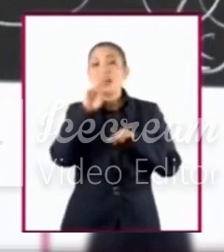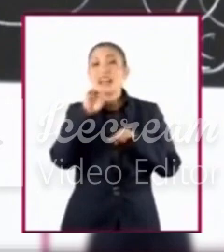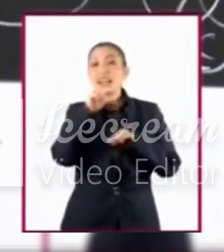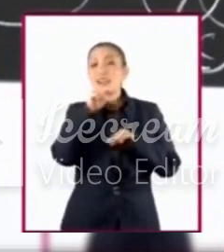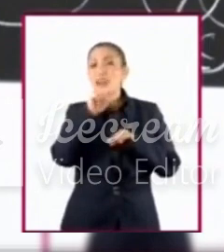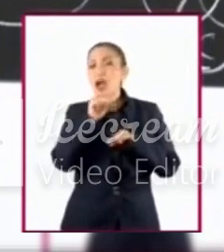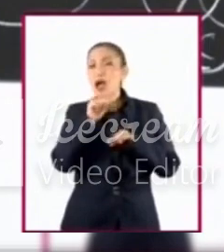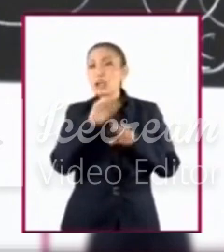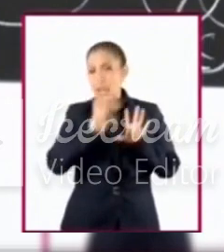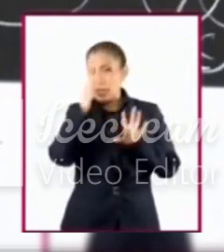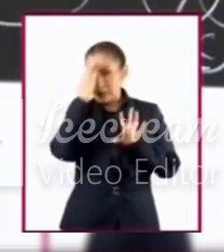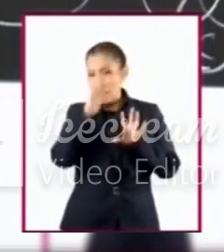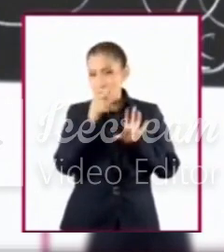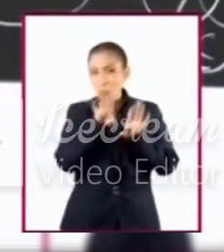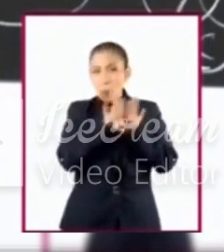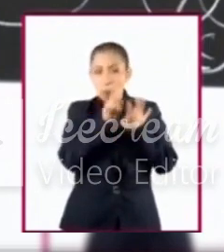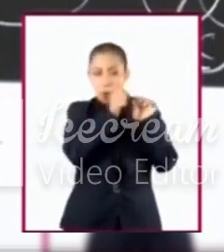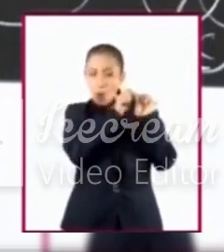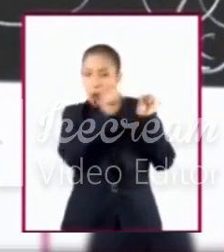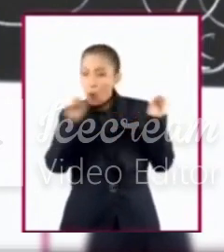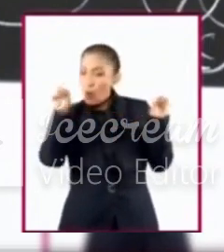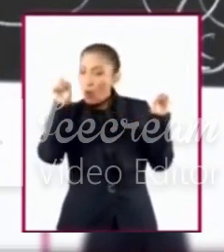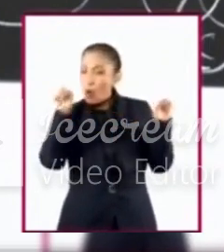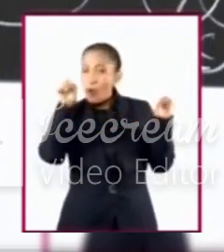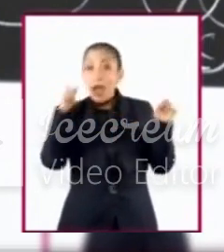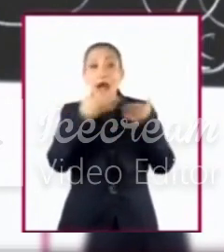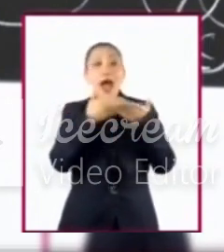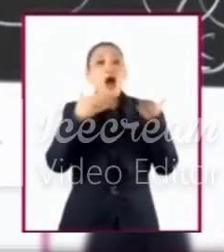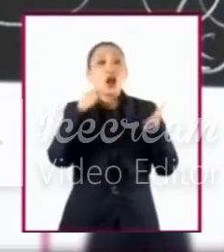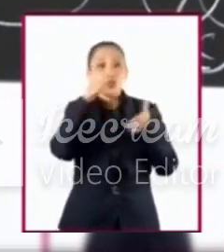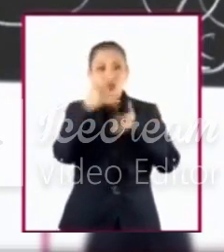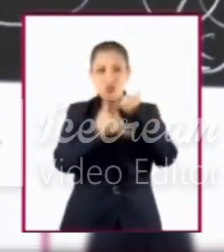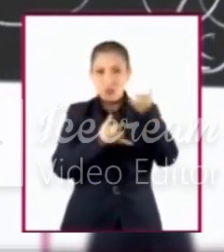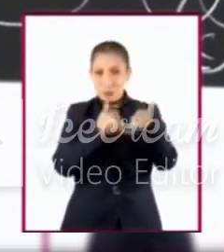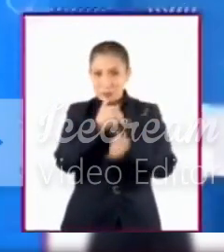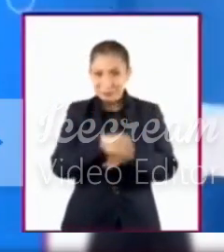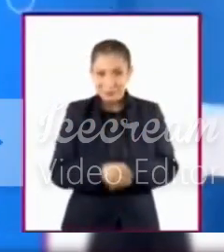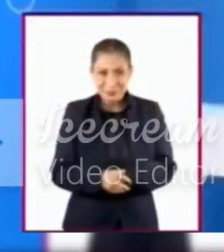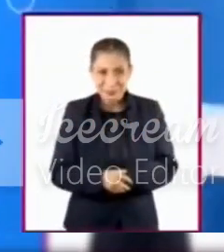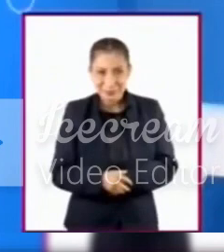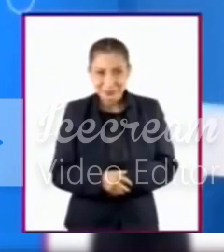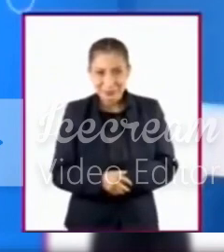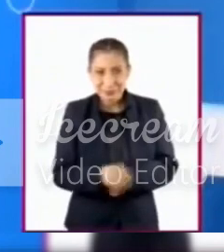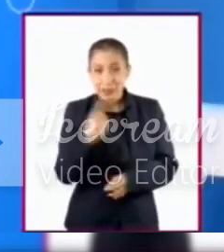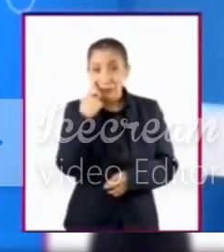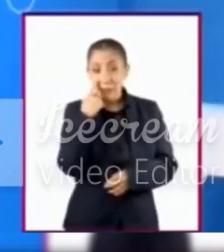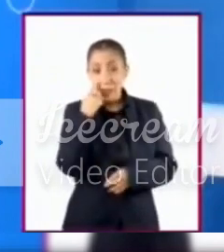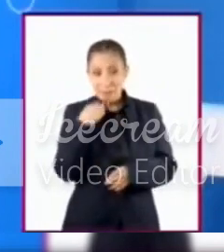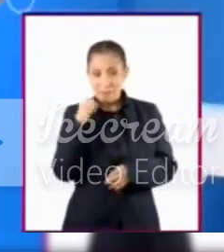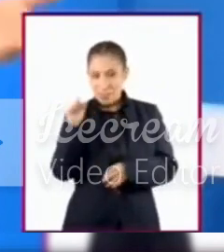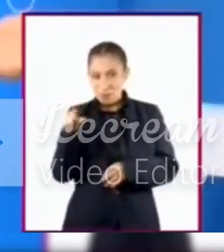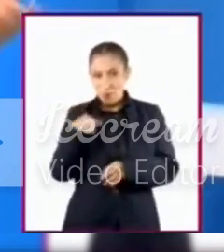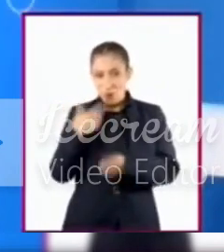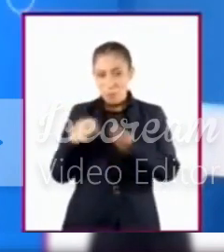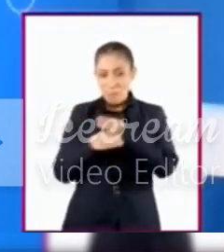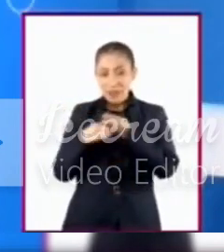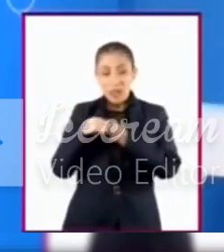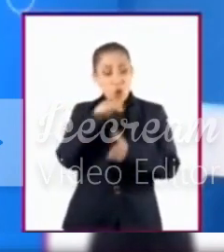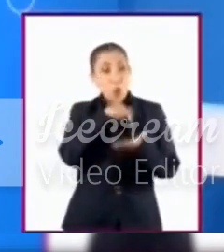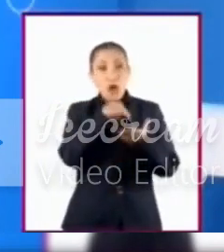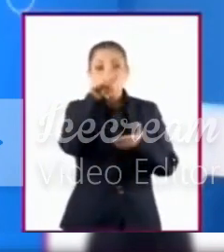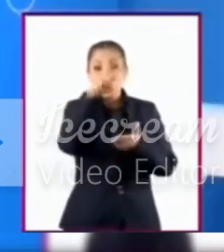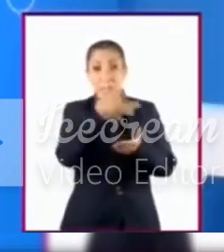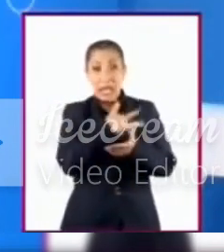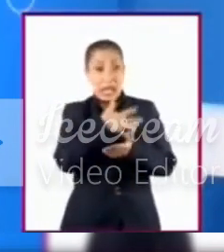ahora que ya las sabemos trazar, ¿qué les parece si nos ponemos a jugar? Conforme a los materiales y espacios